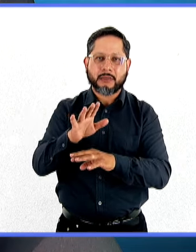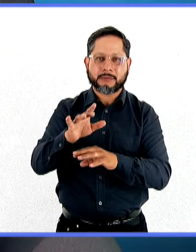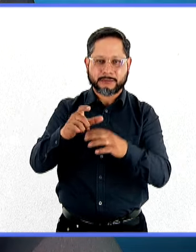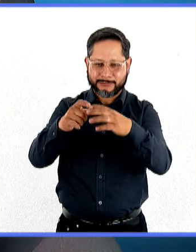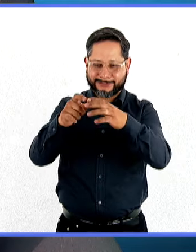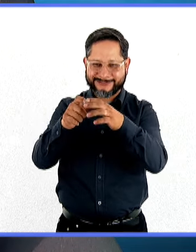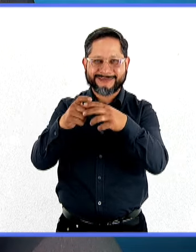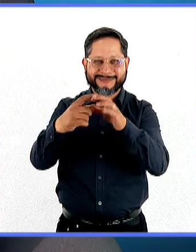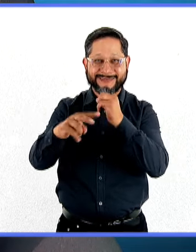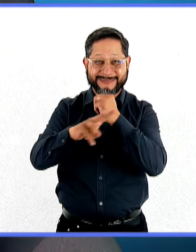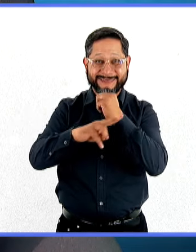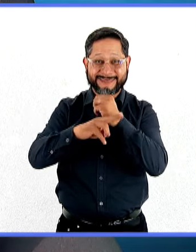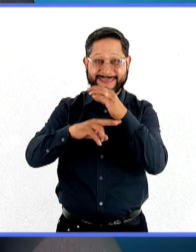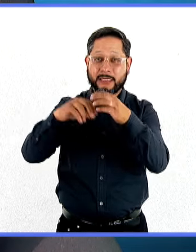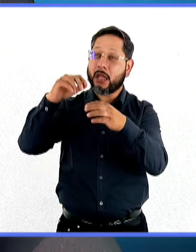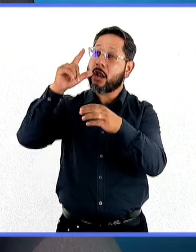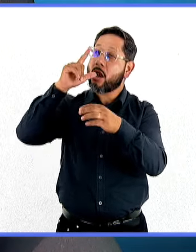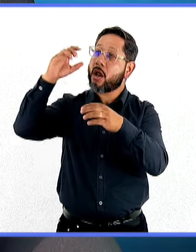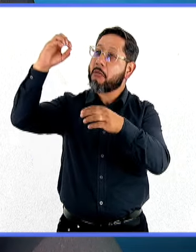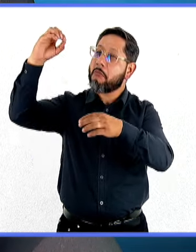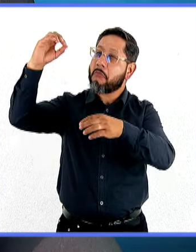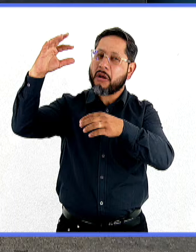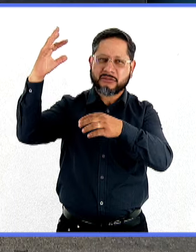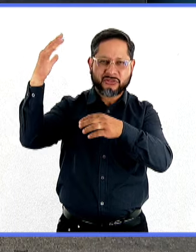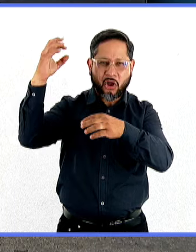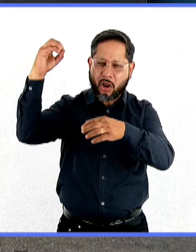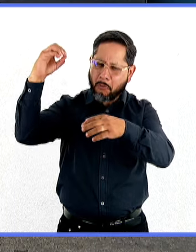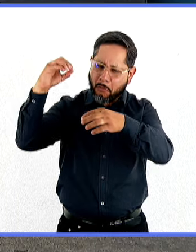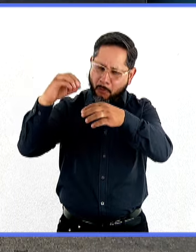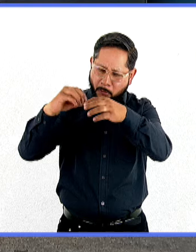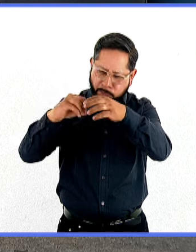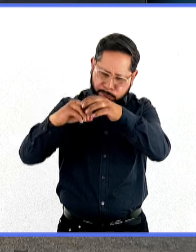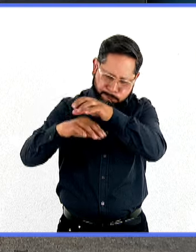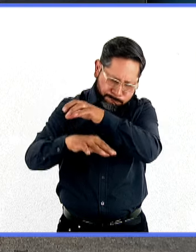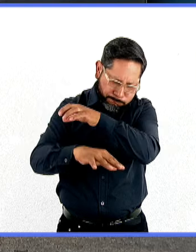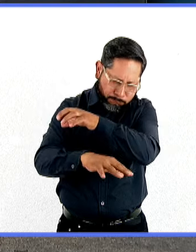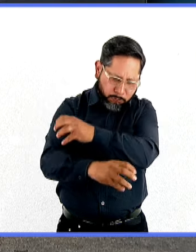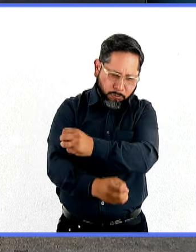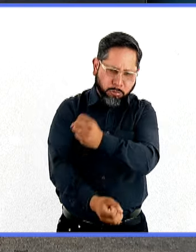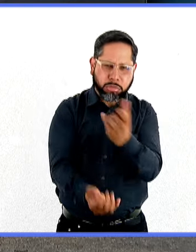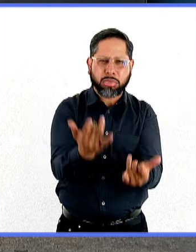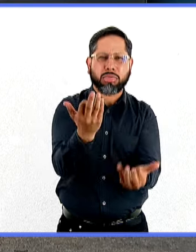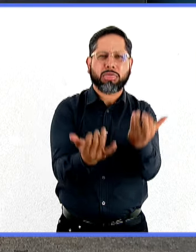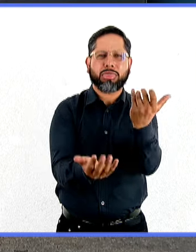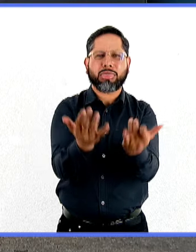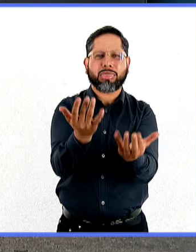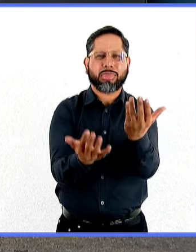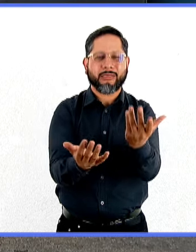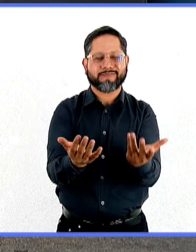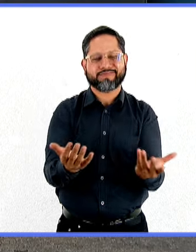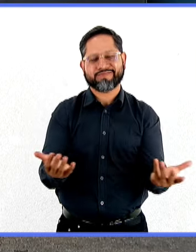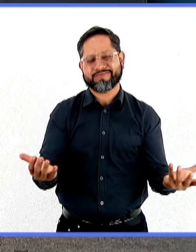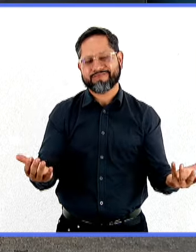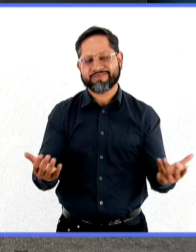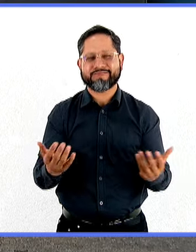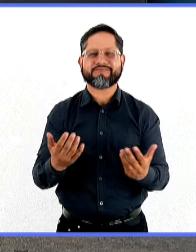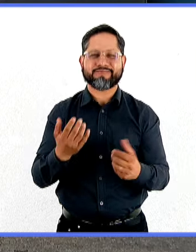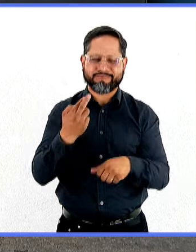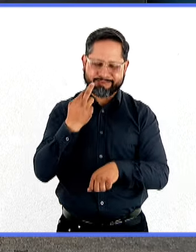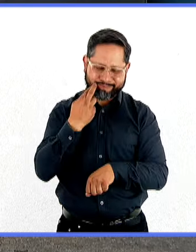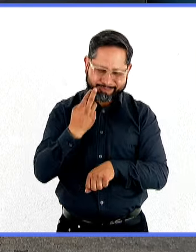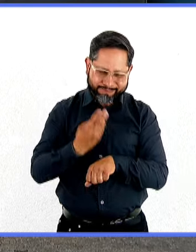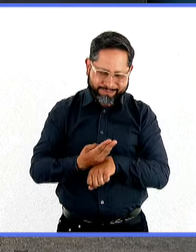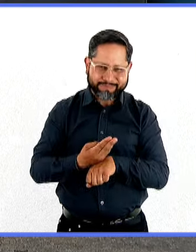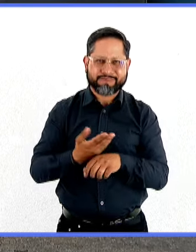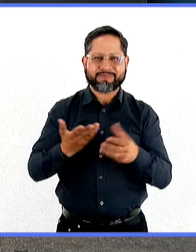lupa en un momento dado para empezar a generar un incendio entonces tenemos que ser muy responsables